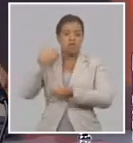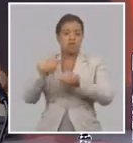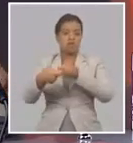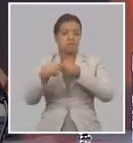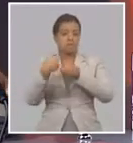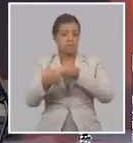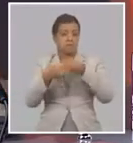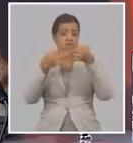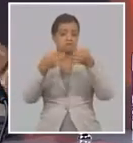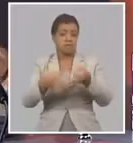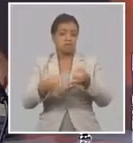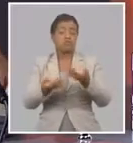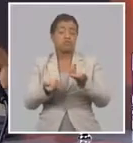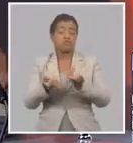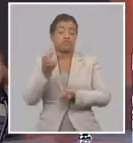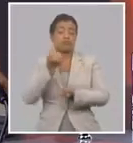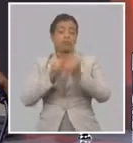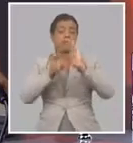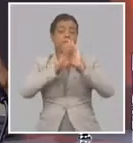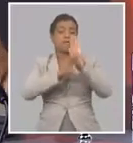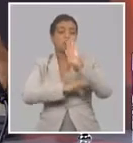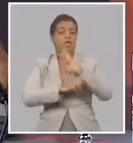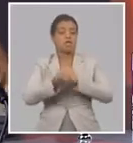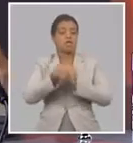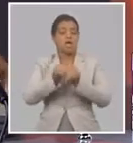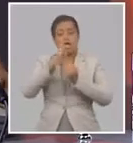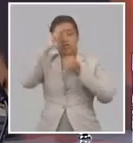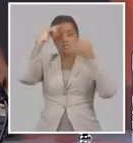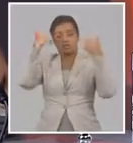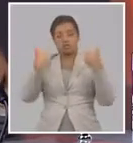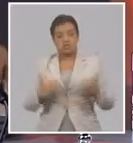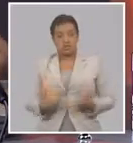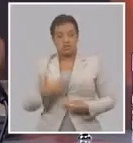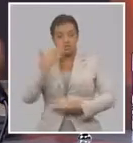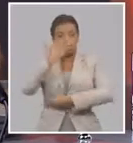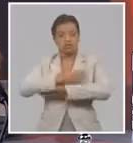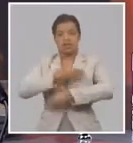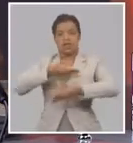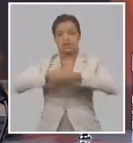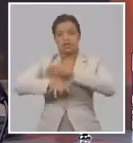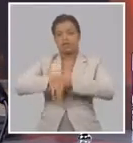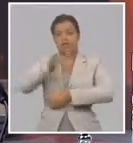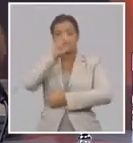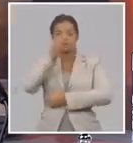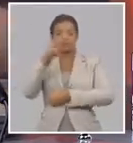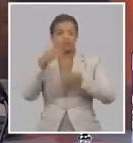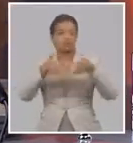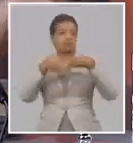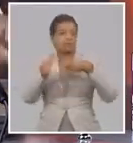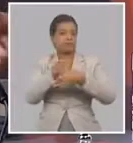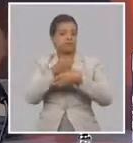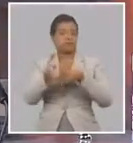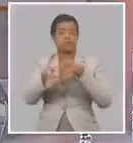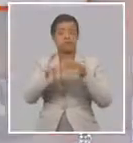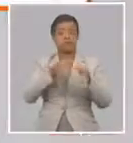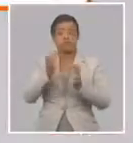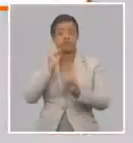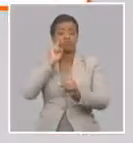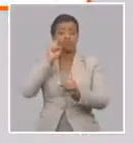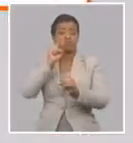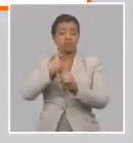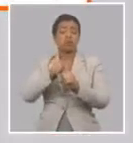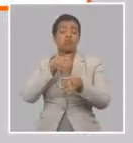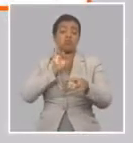la implementación y sostenibilidad de las medidas higiénico-sanitarias que se han implementado en fronteras en función de la pandemia pero también en función brandy